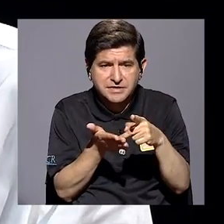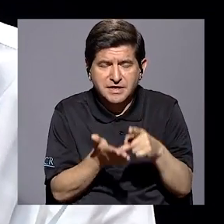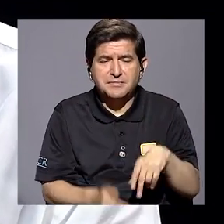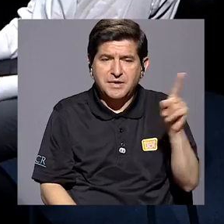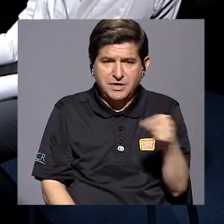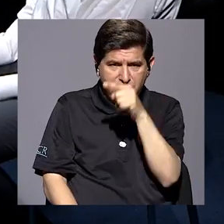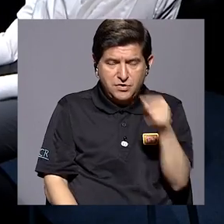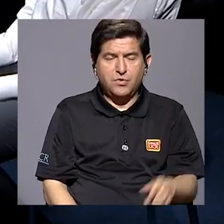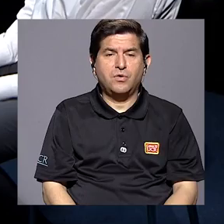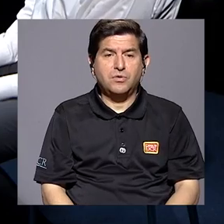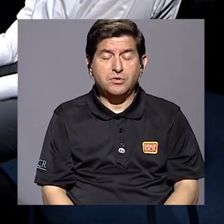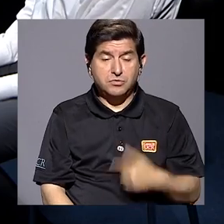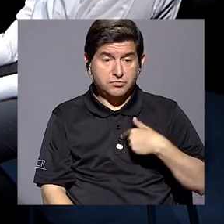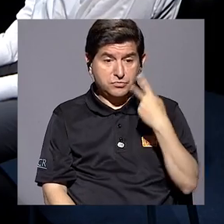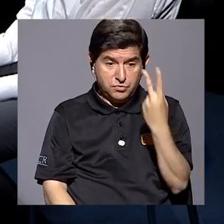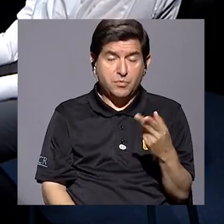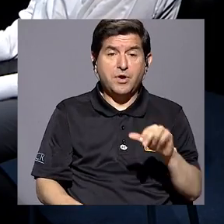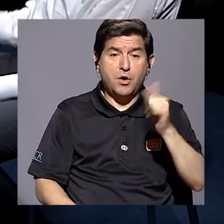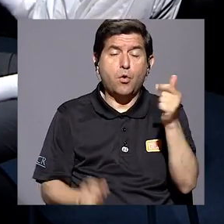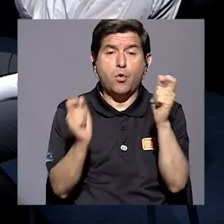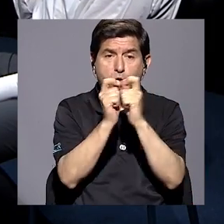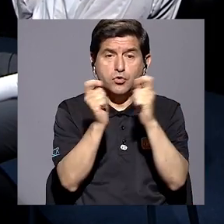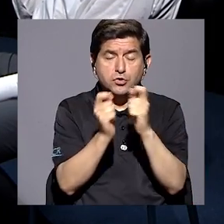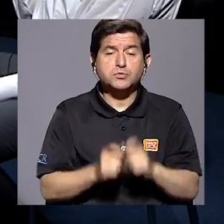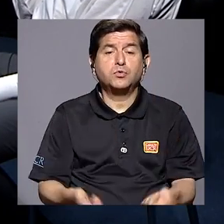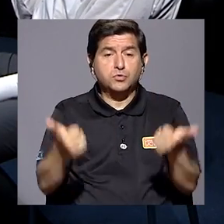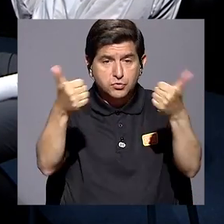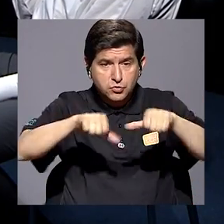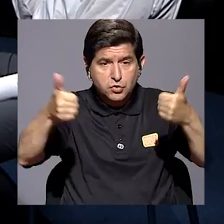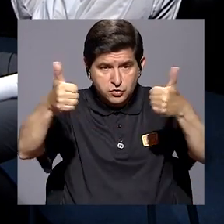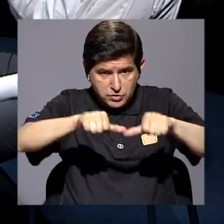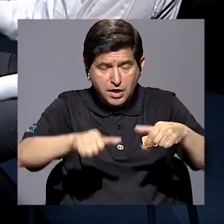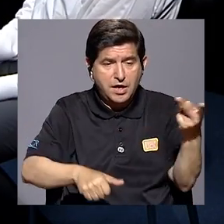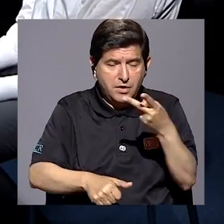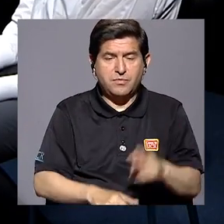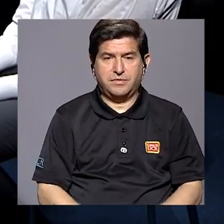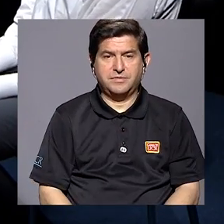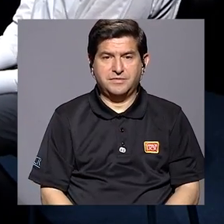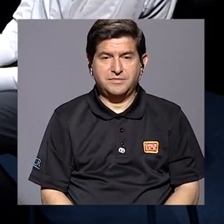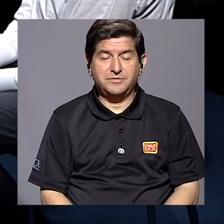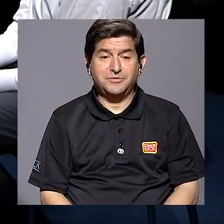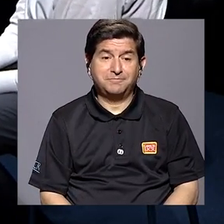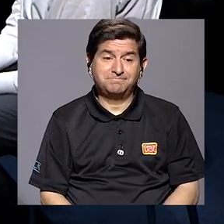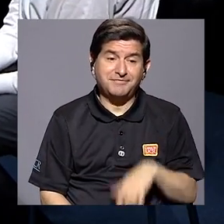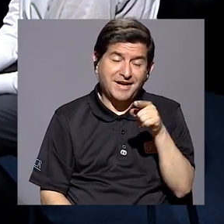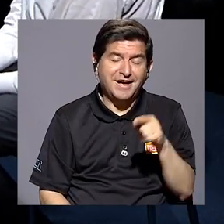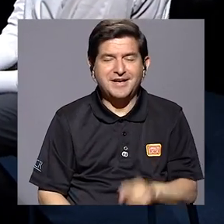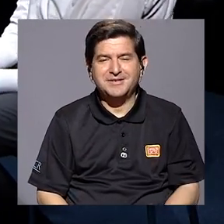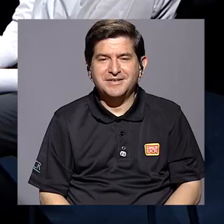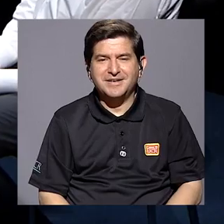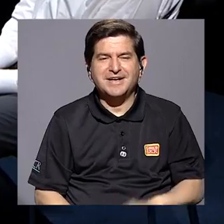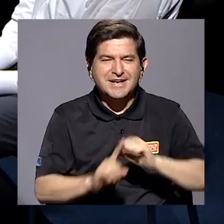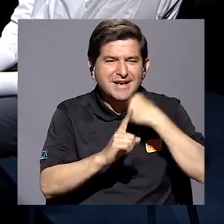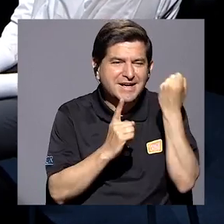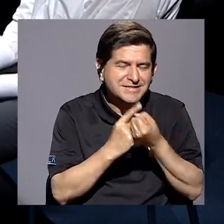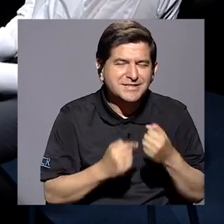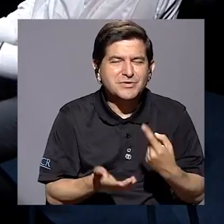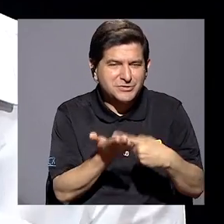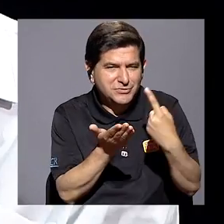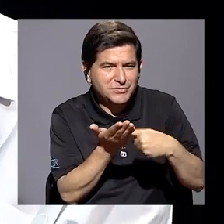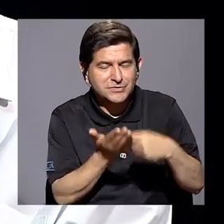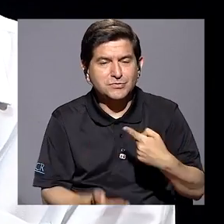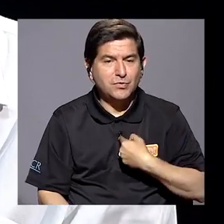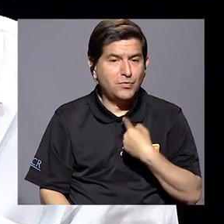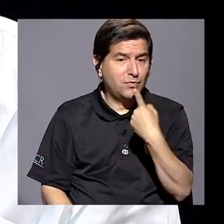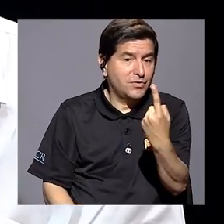dinero decirle don él y doña sofía que veo otros puntos de encuentro entre ustedes igualmente el día de los detalles porque porque uno uno